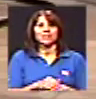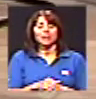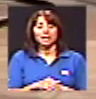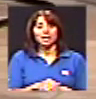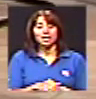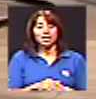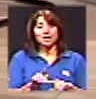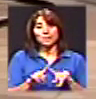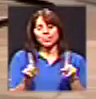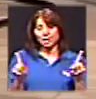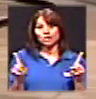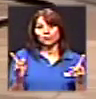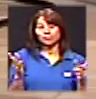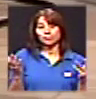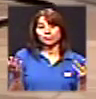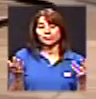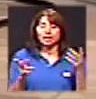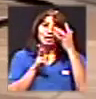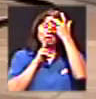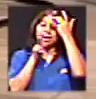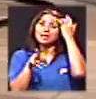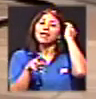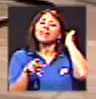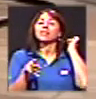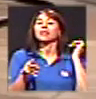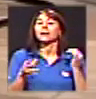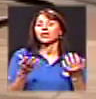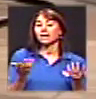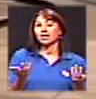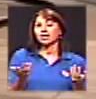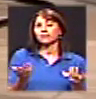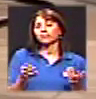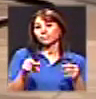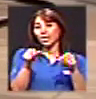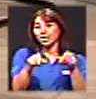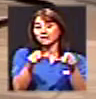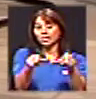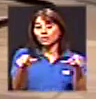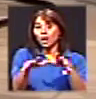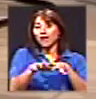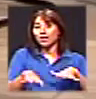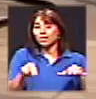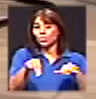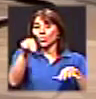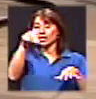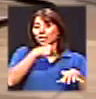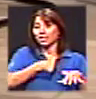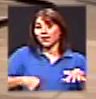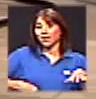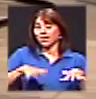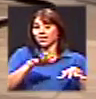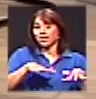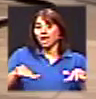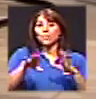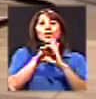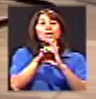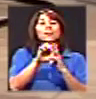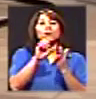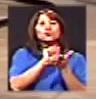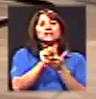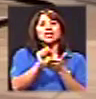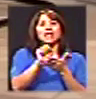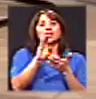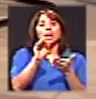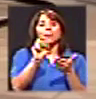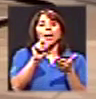¿verdad? Pero, en fin, en realidad la riqueza de esta parte norte de la provincia, cantones como Santa Bárbara,